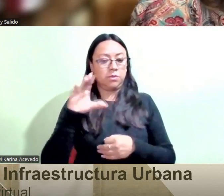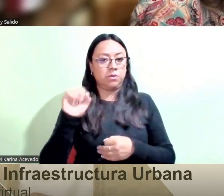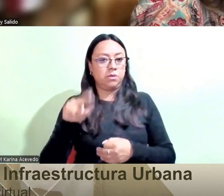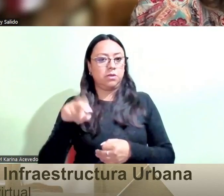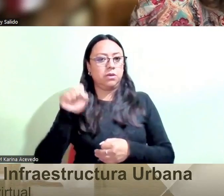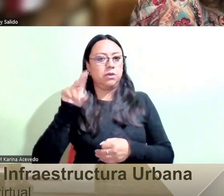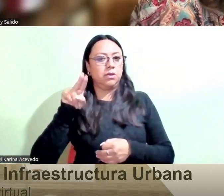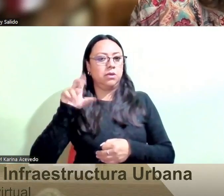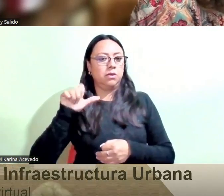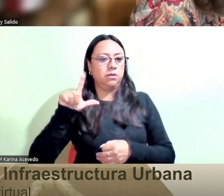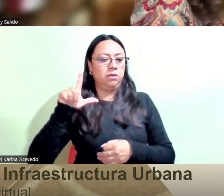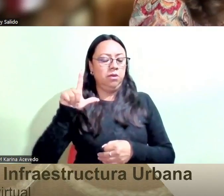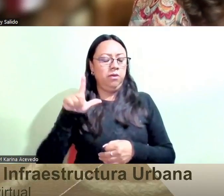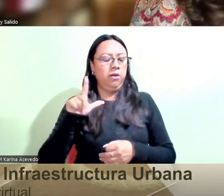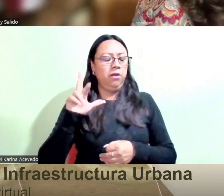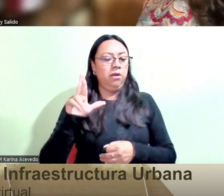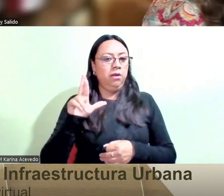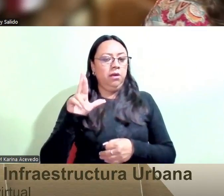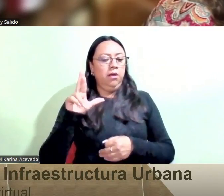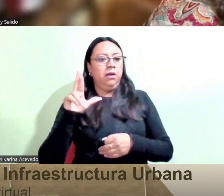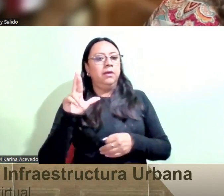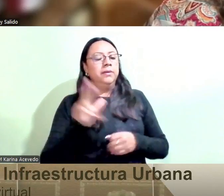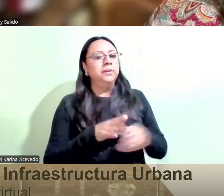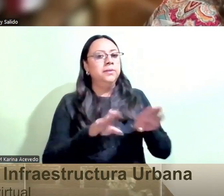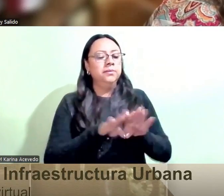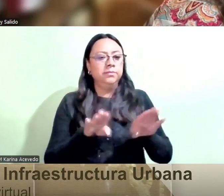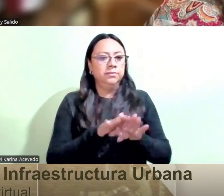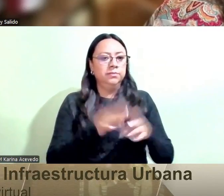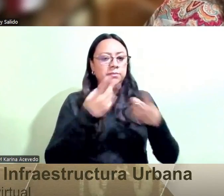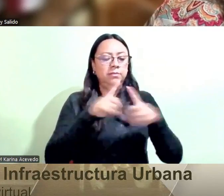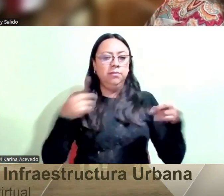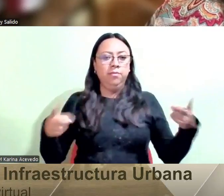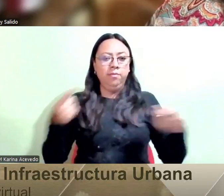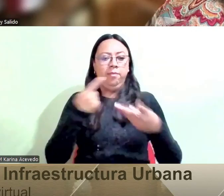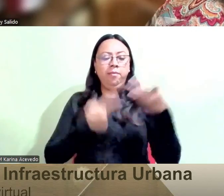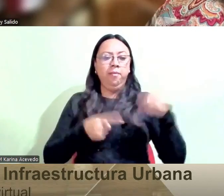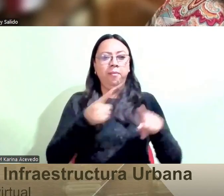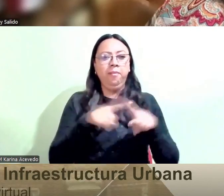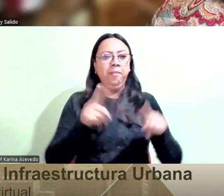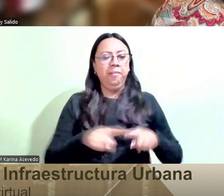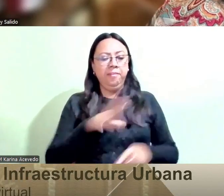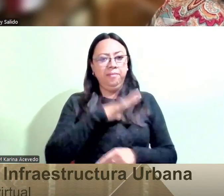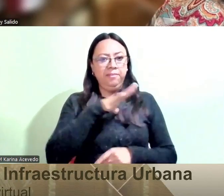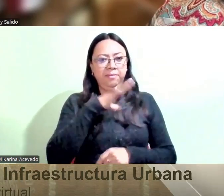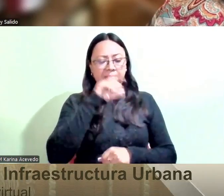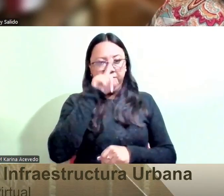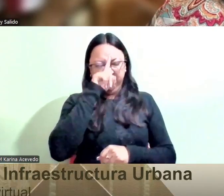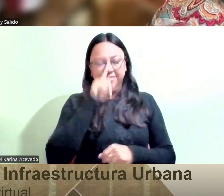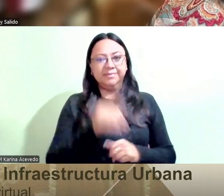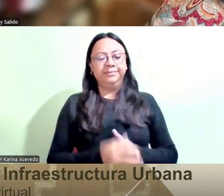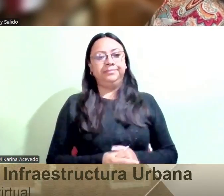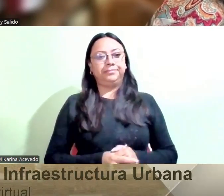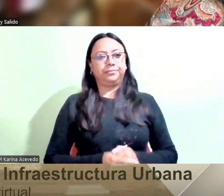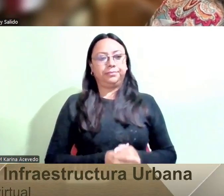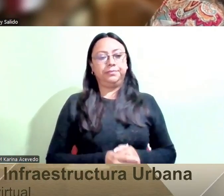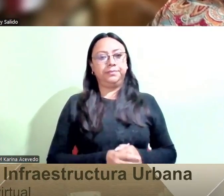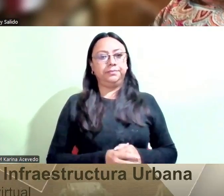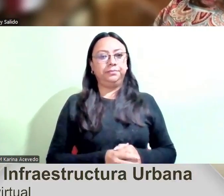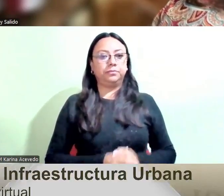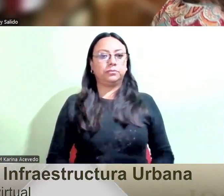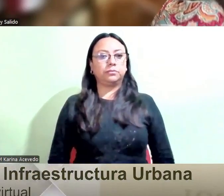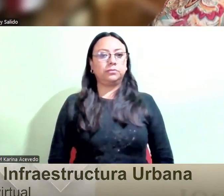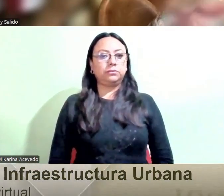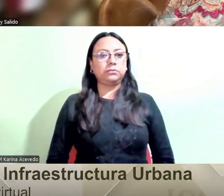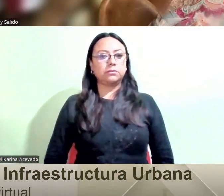desarrollo de las relaciones, como mencionamos, comerciales, empresariales, económicas, culturales y científicas entre el Estado que envía y el